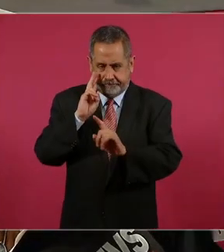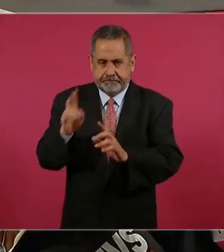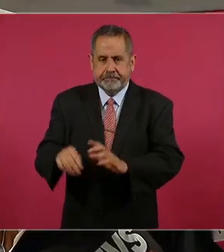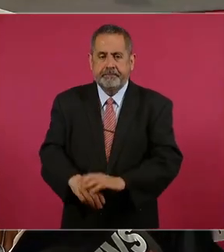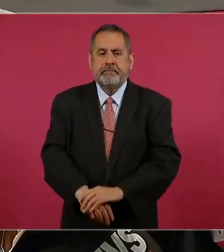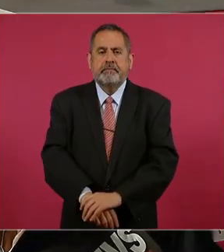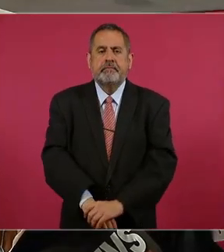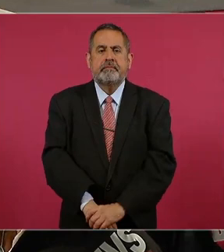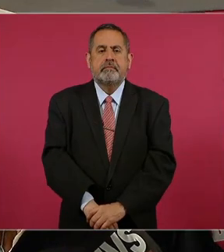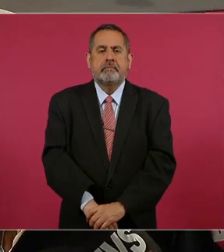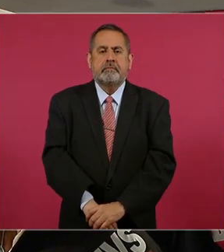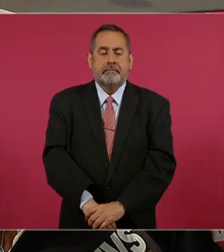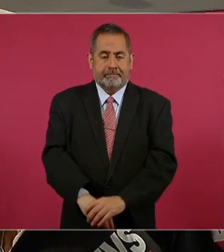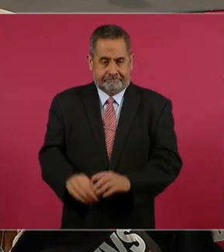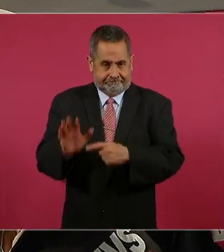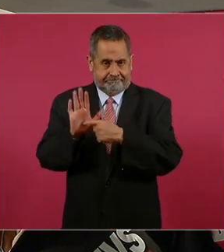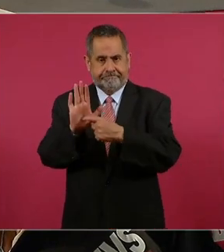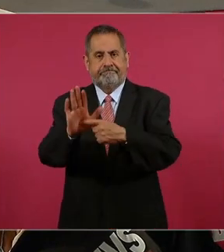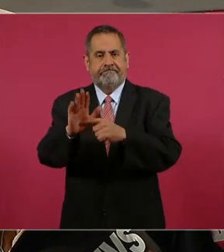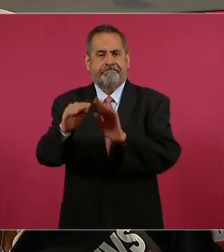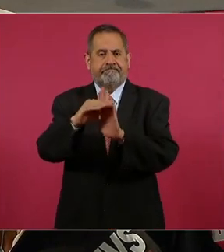Aquí están los datos.